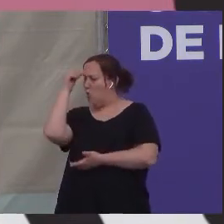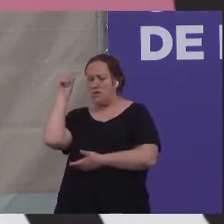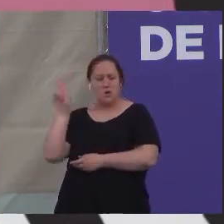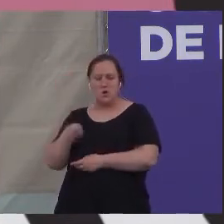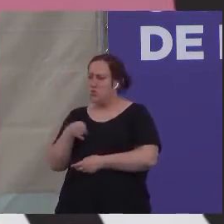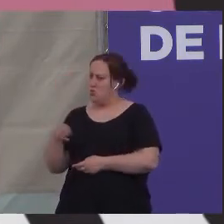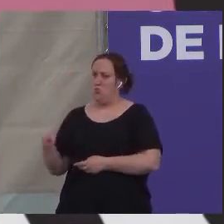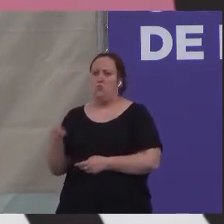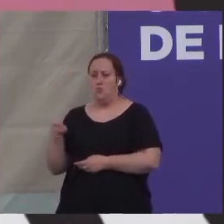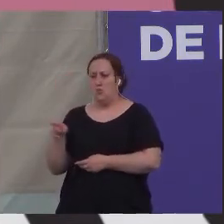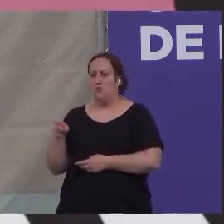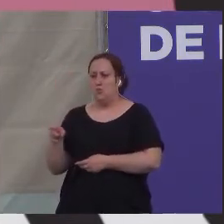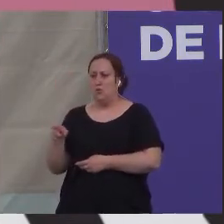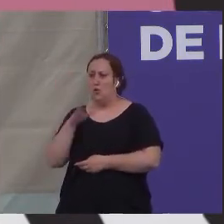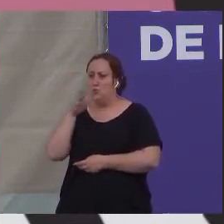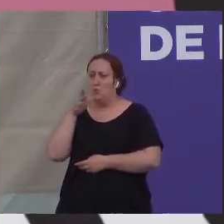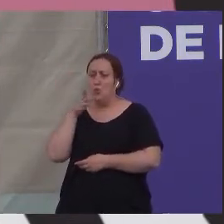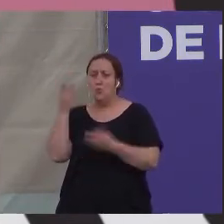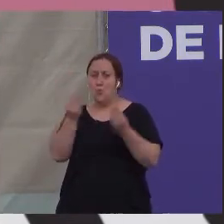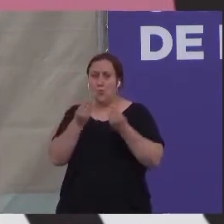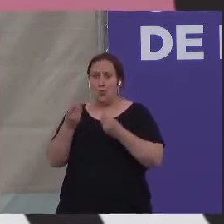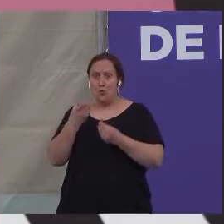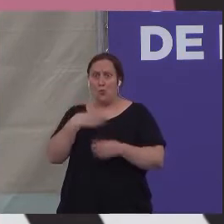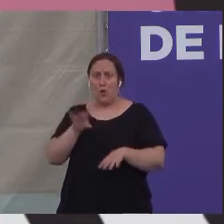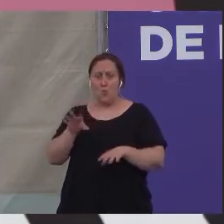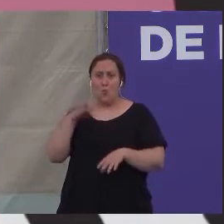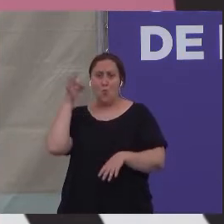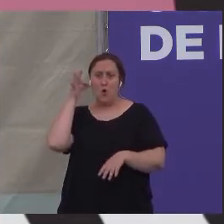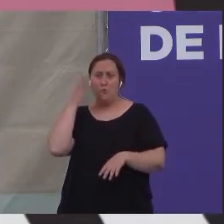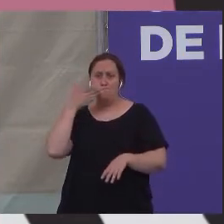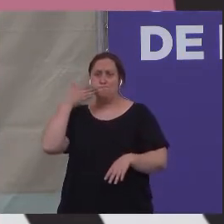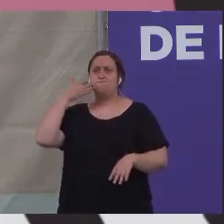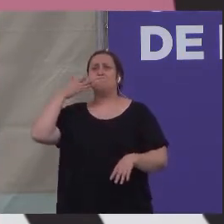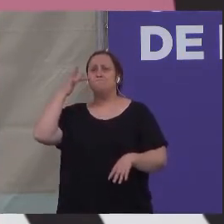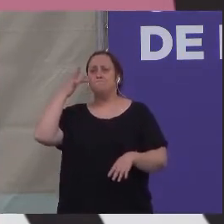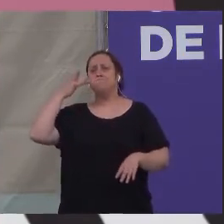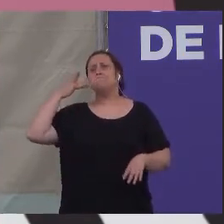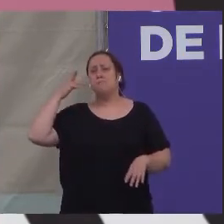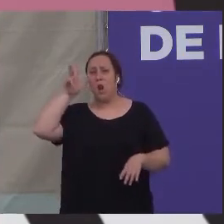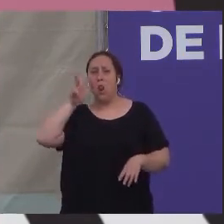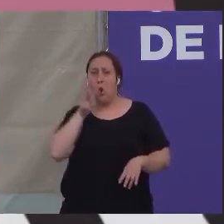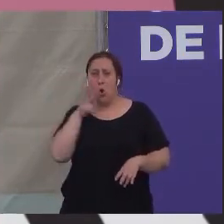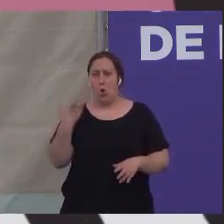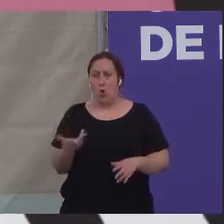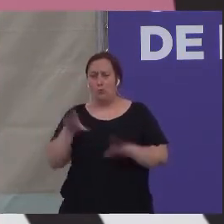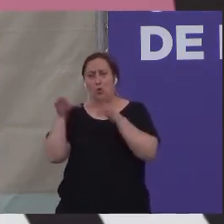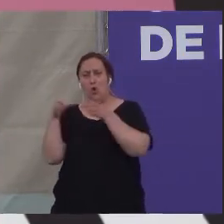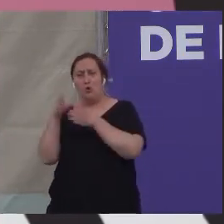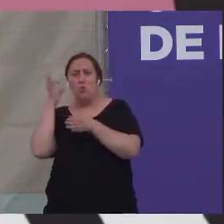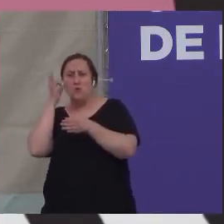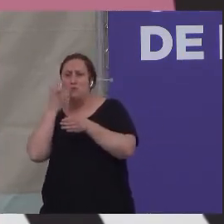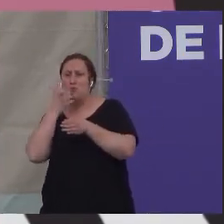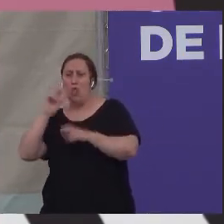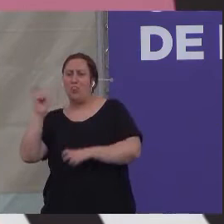que probablemente muchas de nosotras seamos mujeres privilegiadas, pero hay colectivos de mujeres que tienen